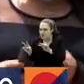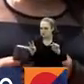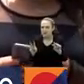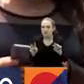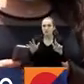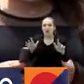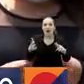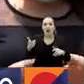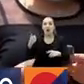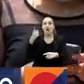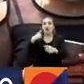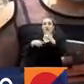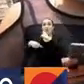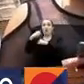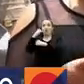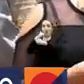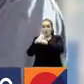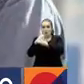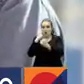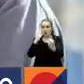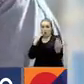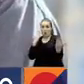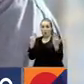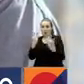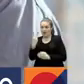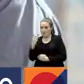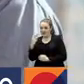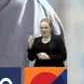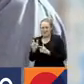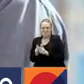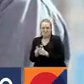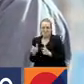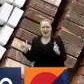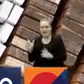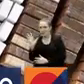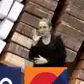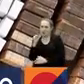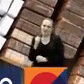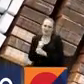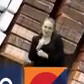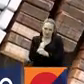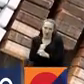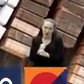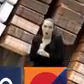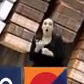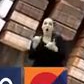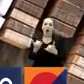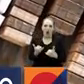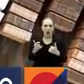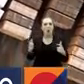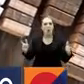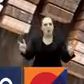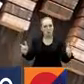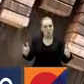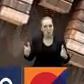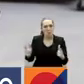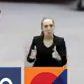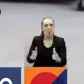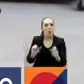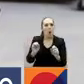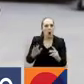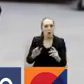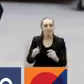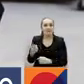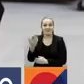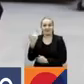respecto al mismo mes desde hace un año, cuando la cifra se ubicó en 16,8%, mientras el país